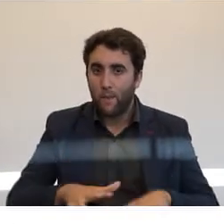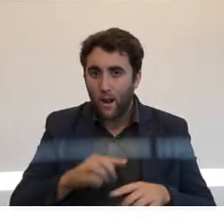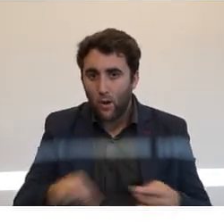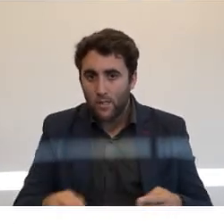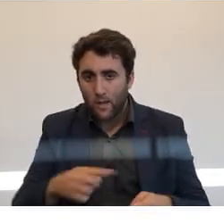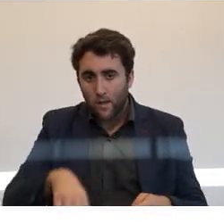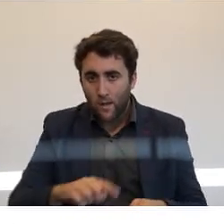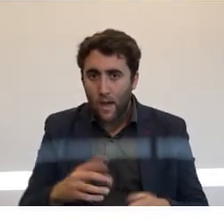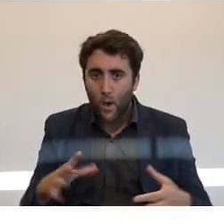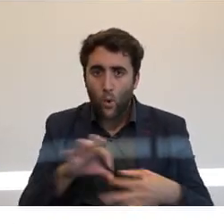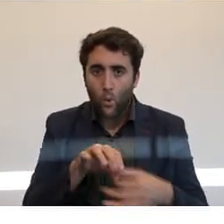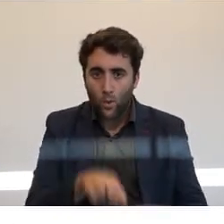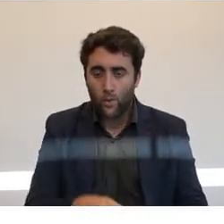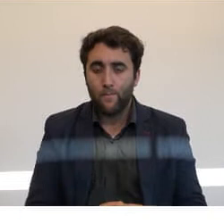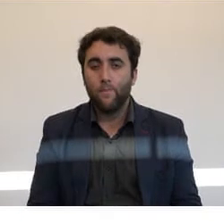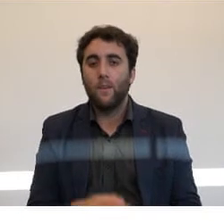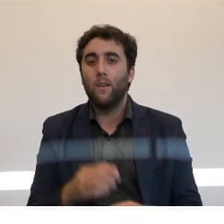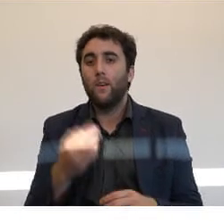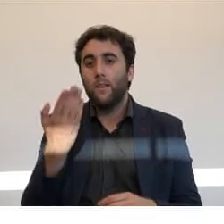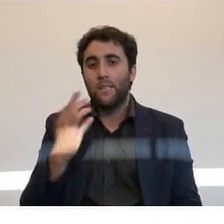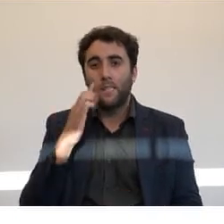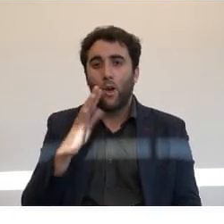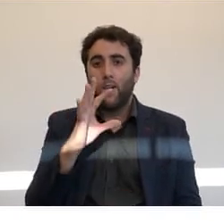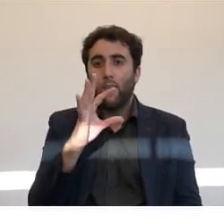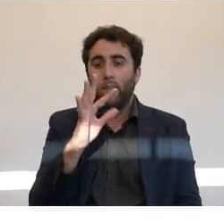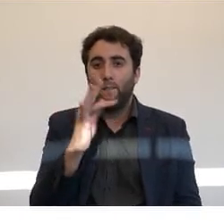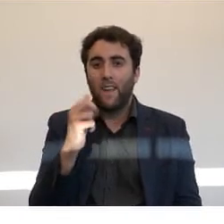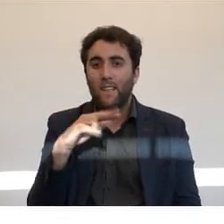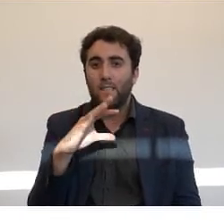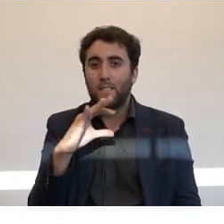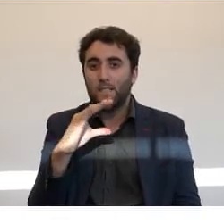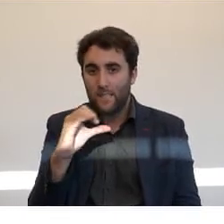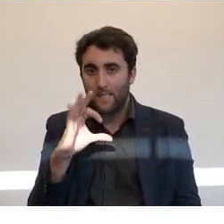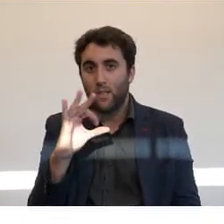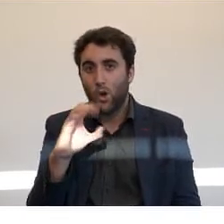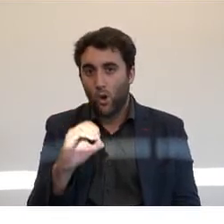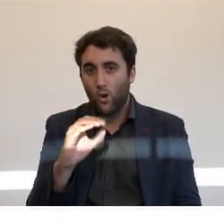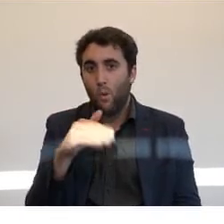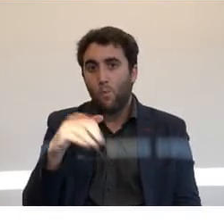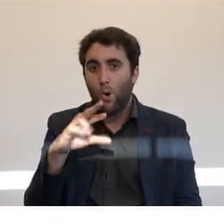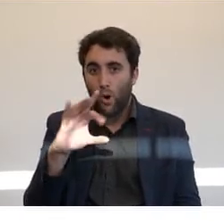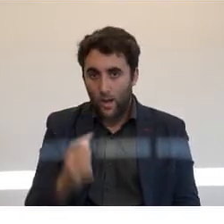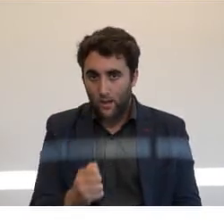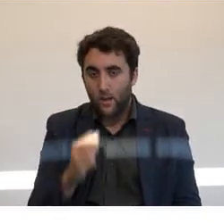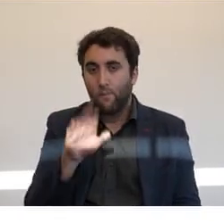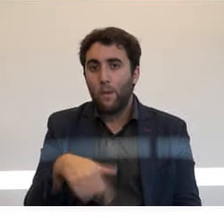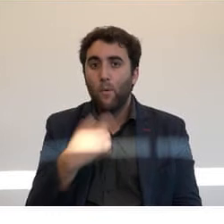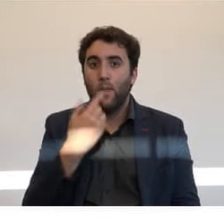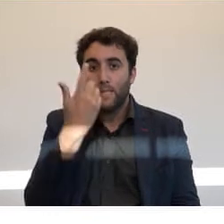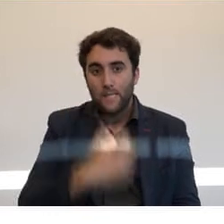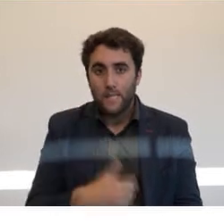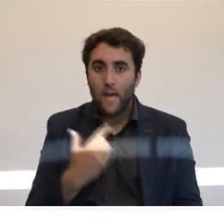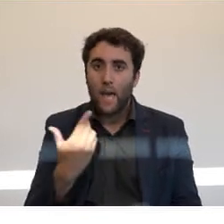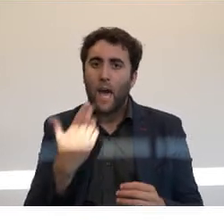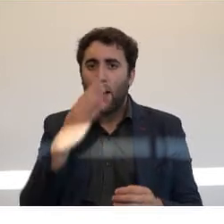el psicólogo Francisco Mora y creo que hay una buena lección, un buen aprendizaje en ello. Dice que el cerebro solo aprende cuando hay